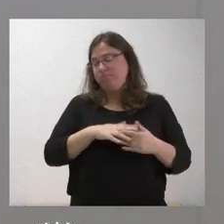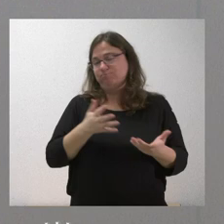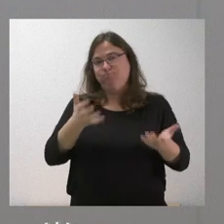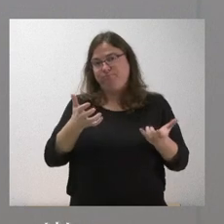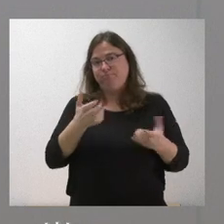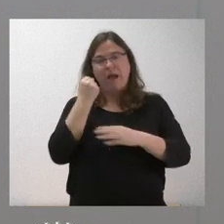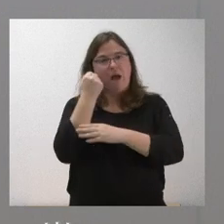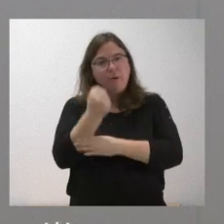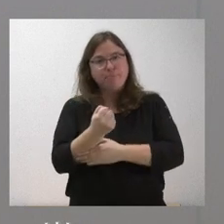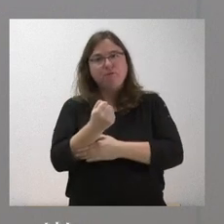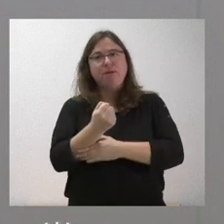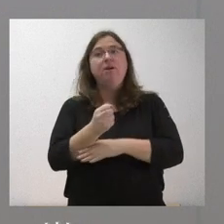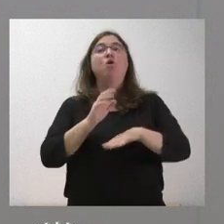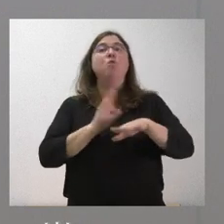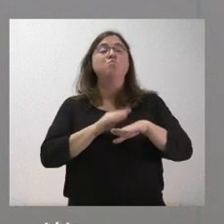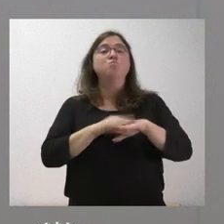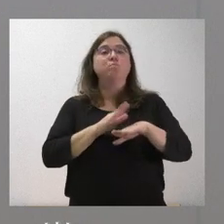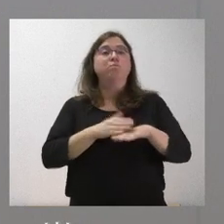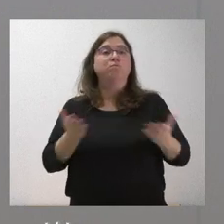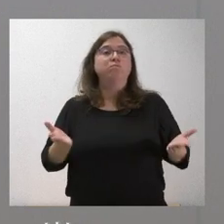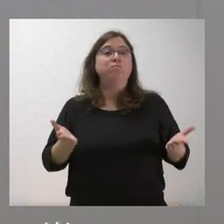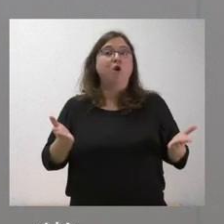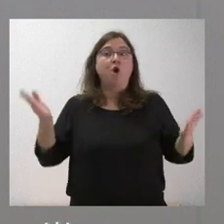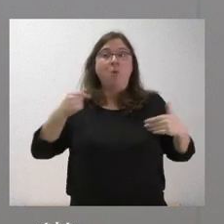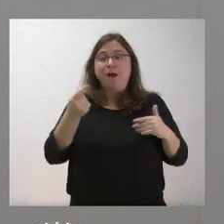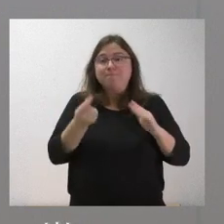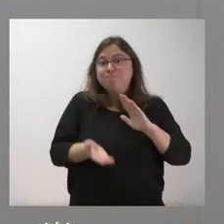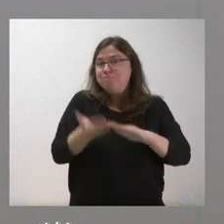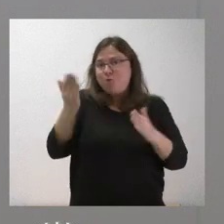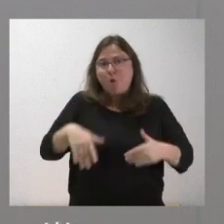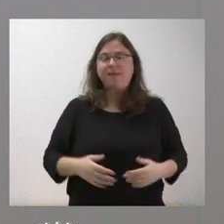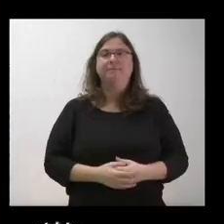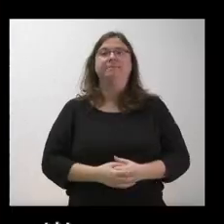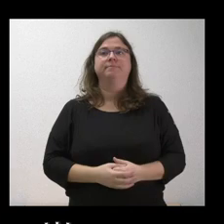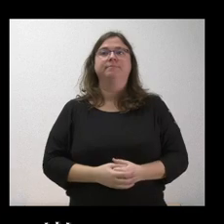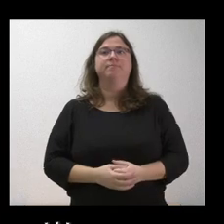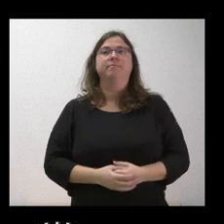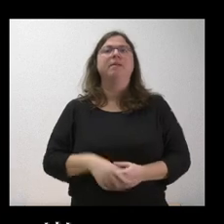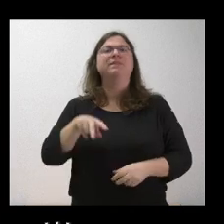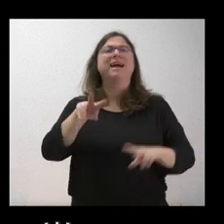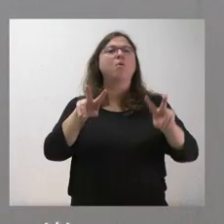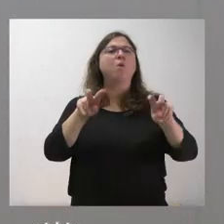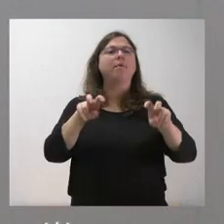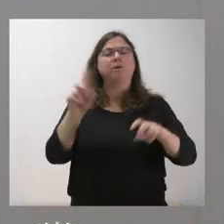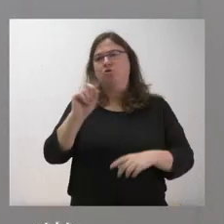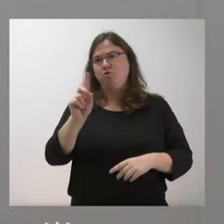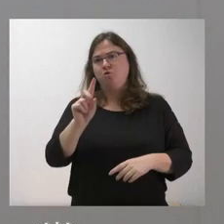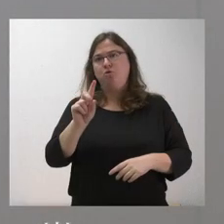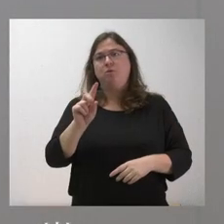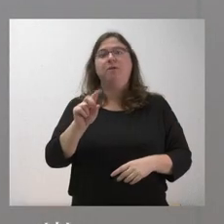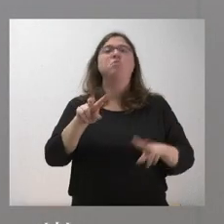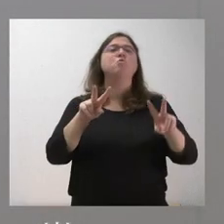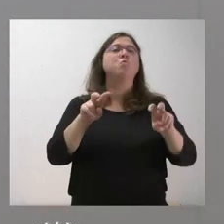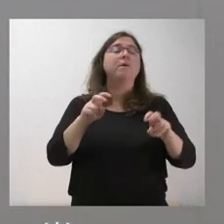apoyado reforzado porque por por porque no hay incremento de impuestos y se rebajas tributarias pero esta es la nueva o no No Esta es una de las que